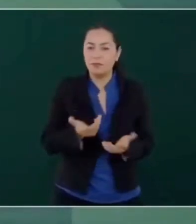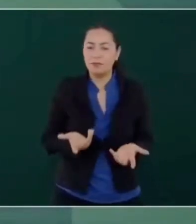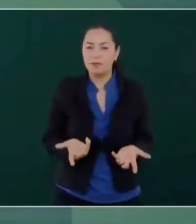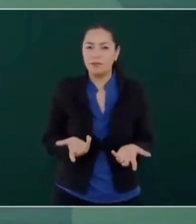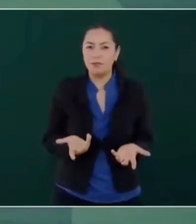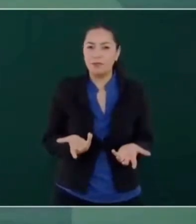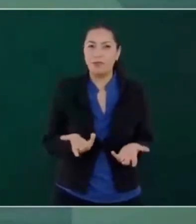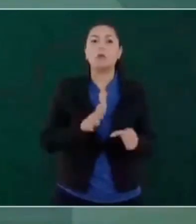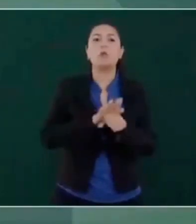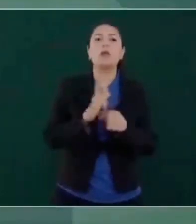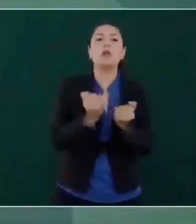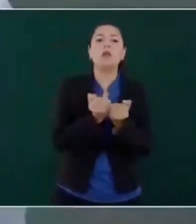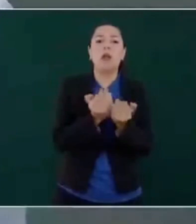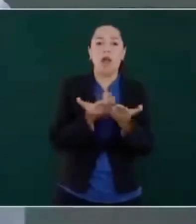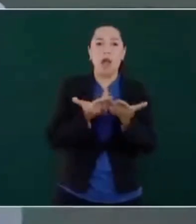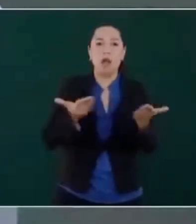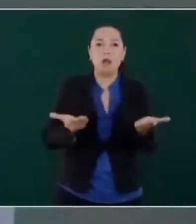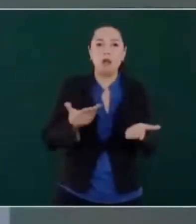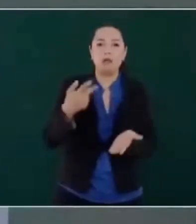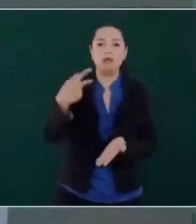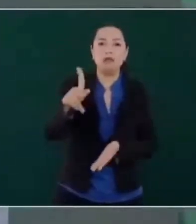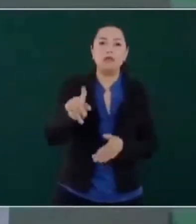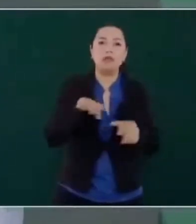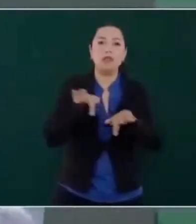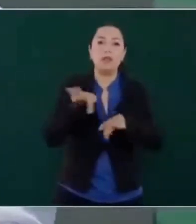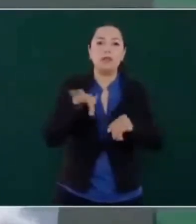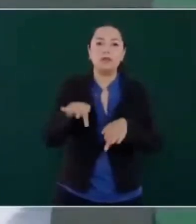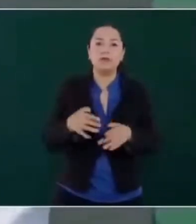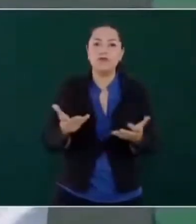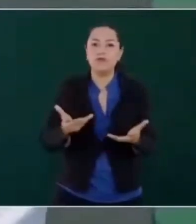¿Y qué papel siguen jugando?